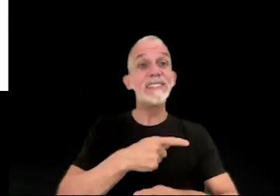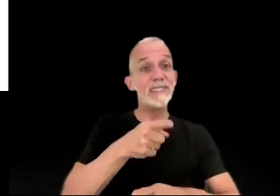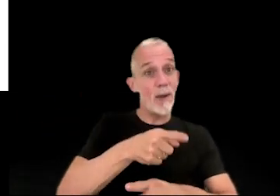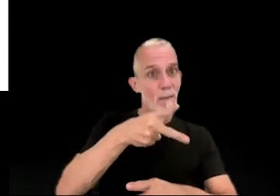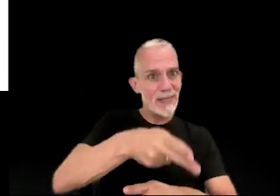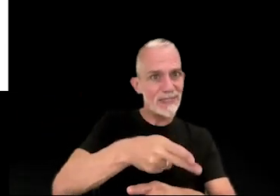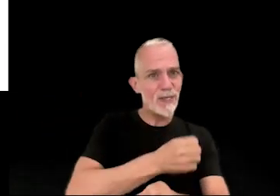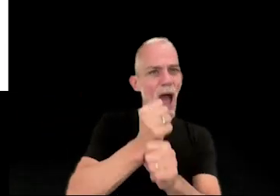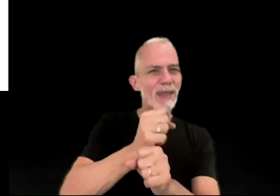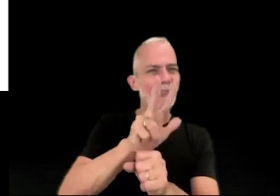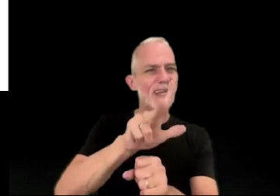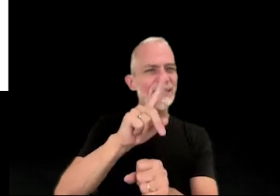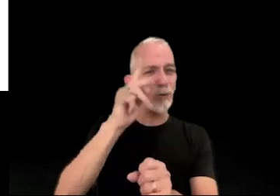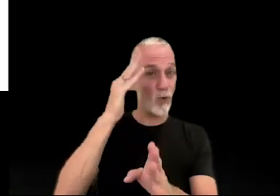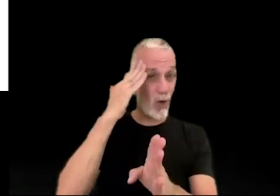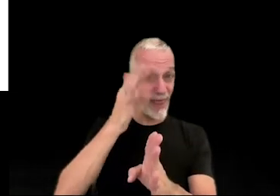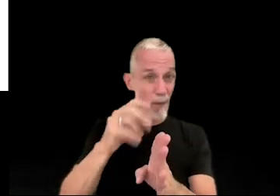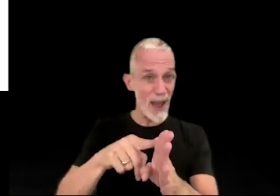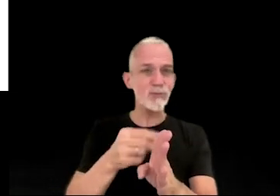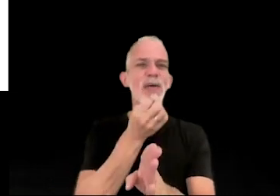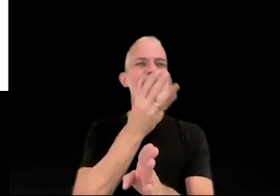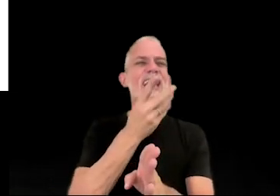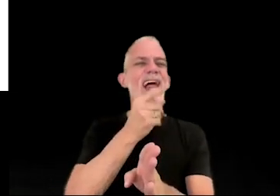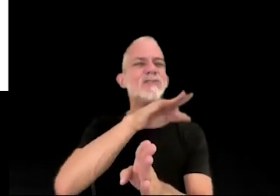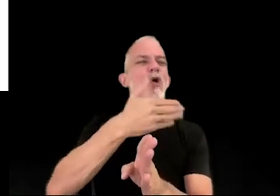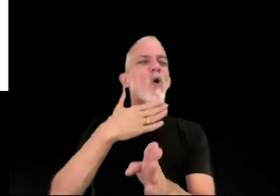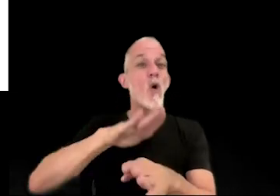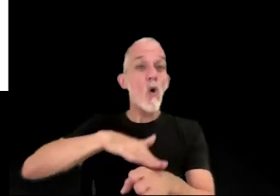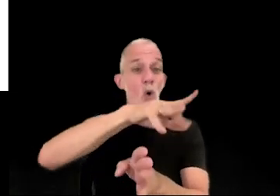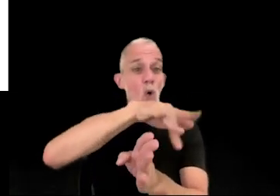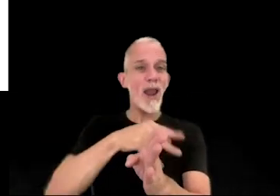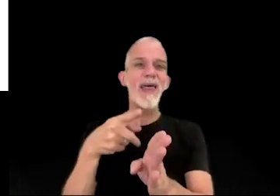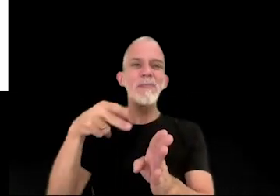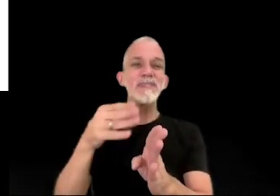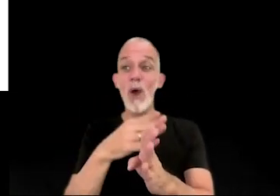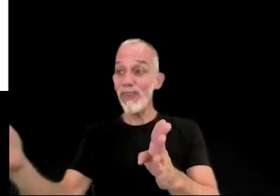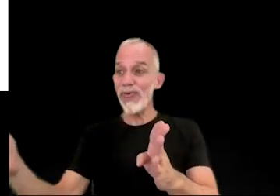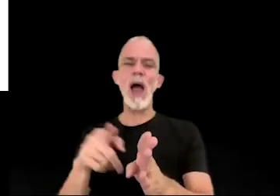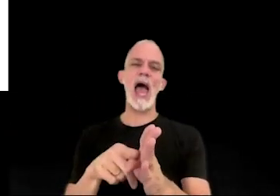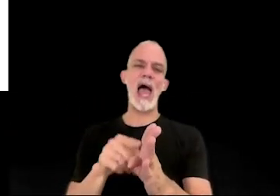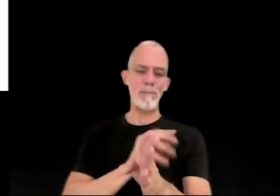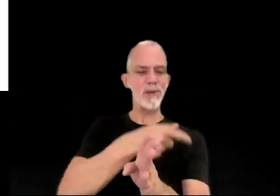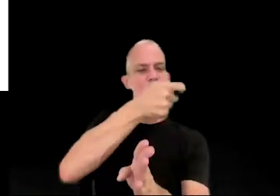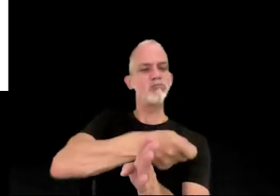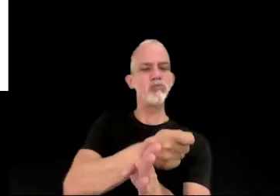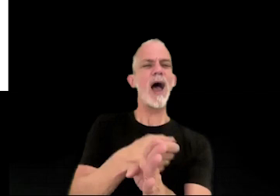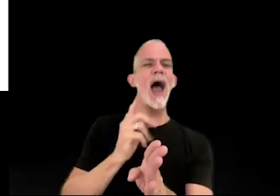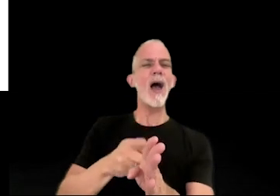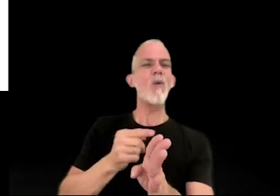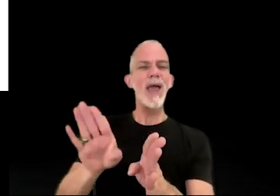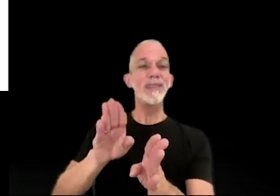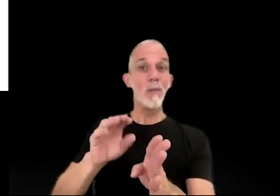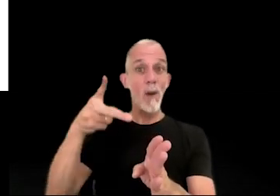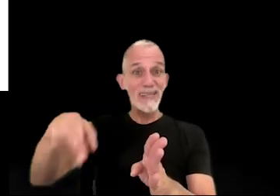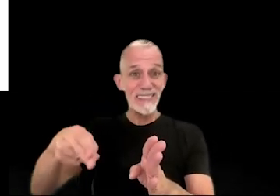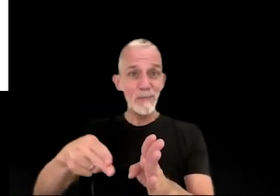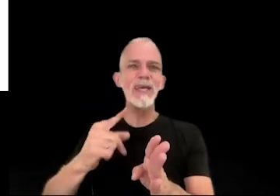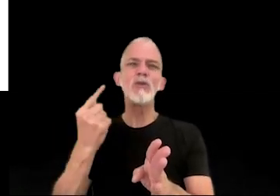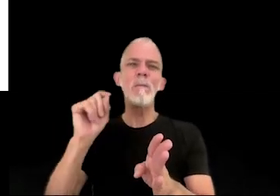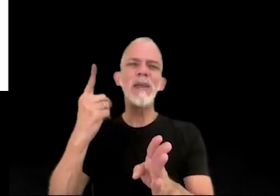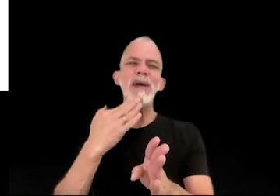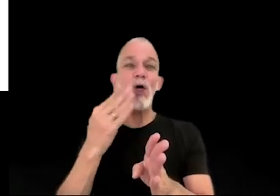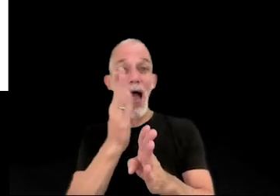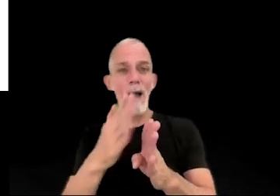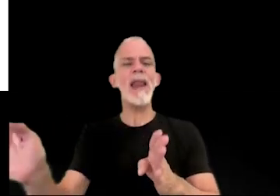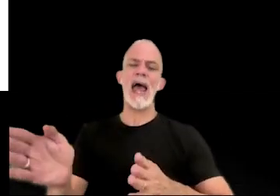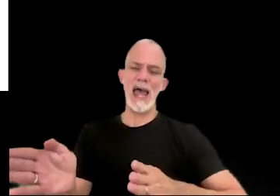3 y cuya declaración jurada venza a posteriori, venza a partir del 1 de abril. Entonces podemos hablar